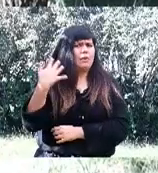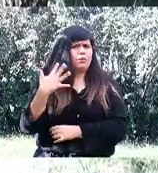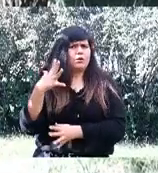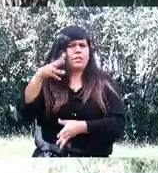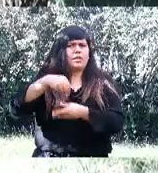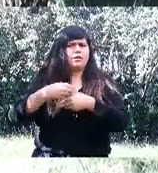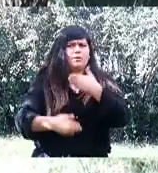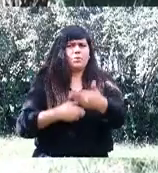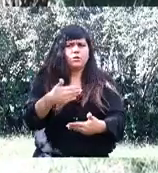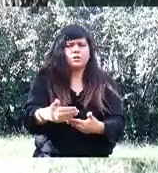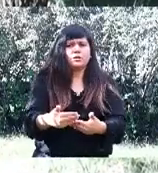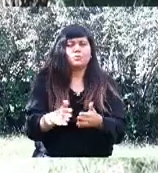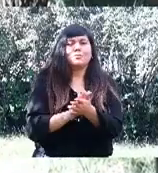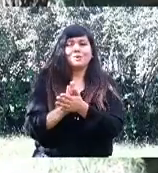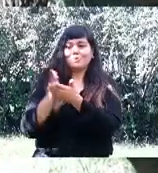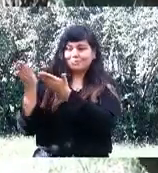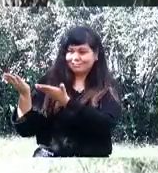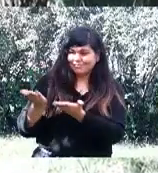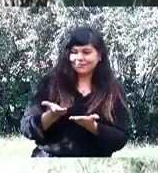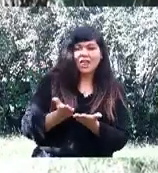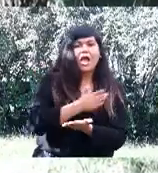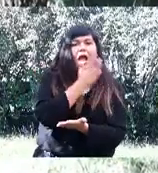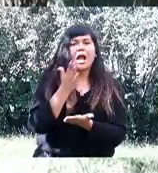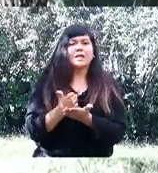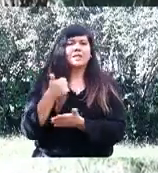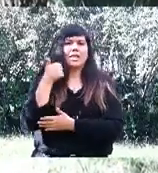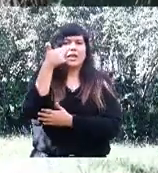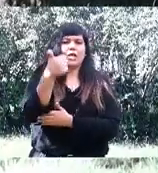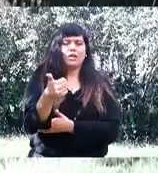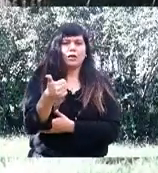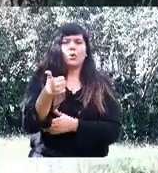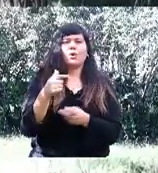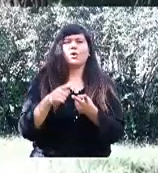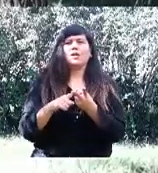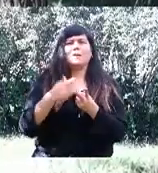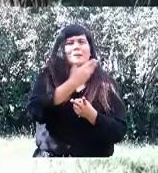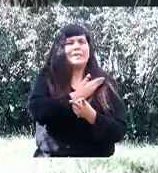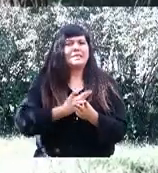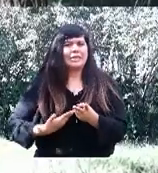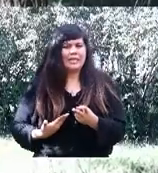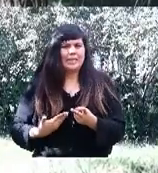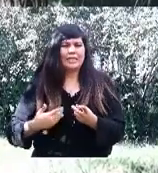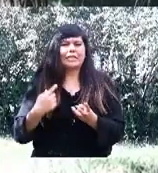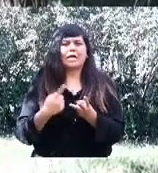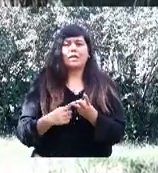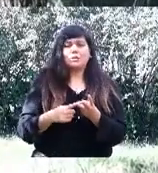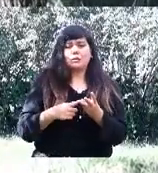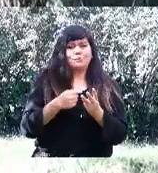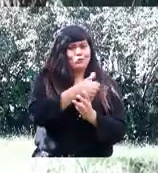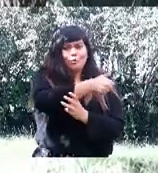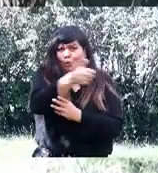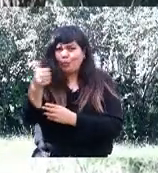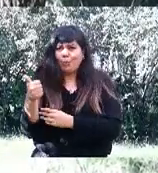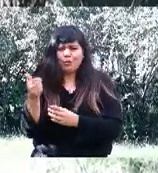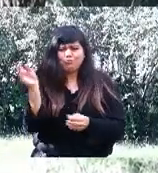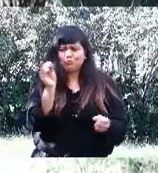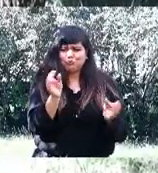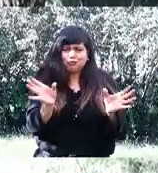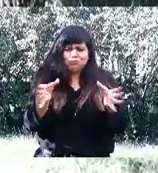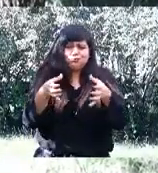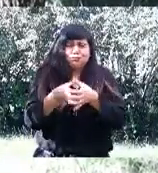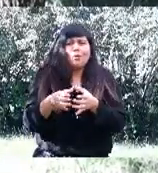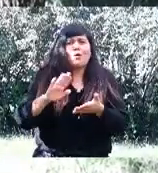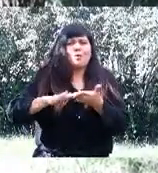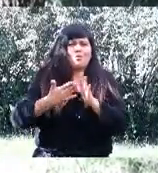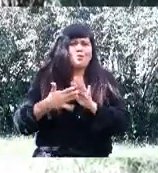desde el que te recibe hasta el director ejecutivo la presidenta María Paz o sea todos formamos esta comunidad por lo